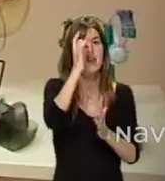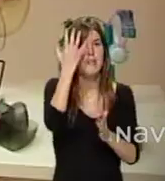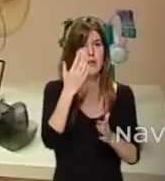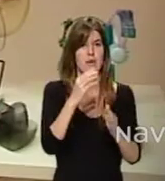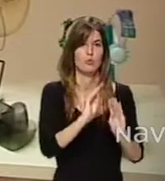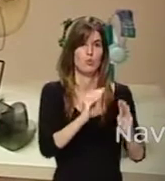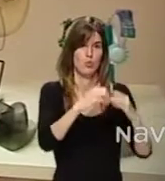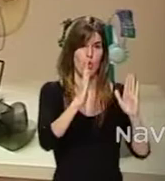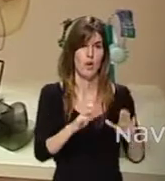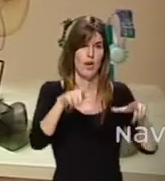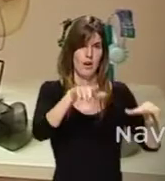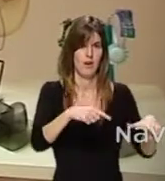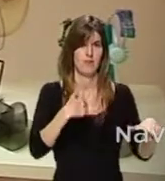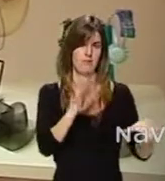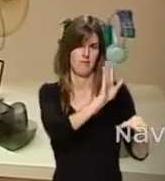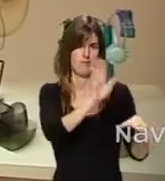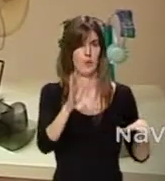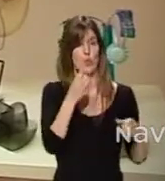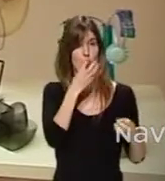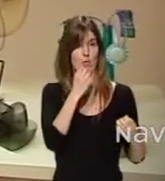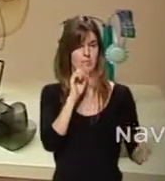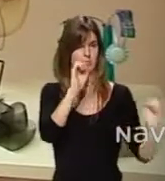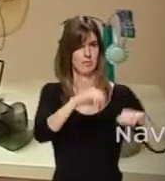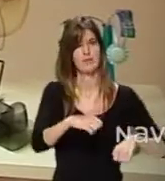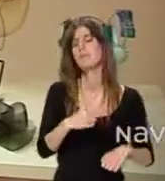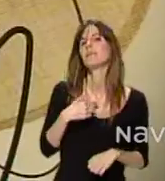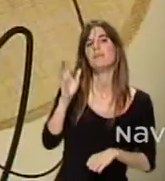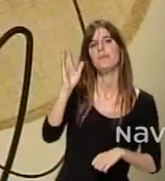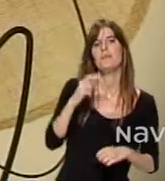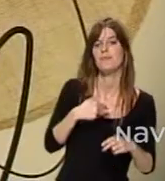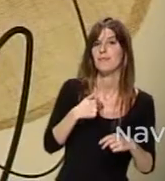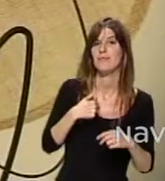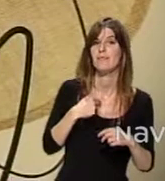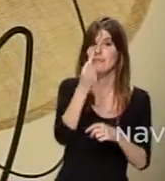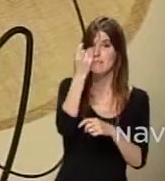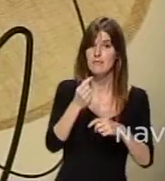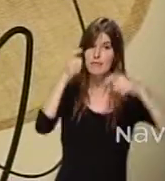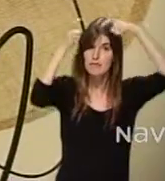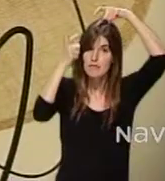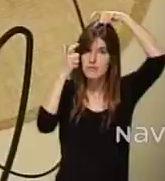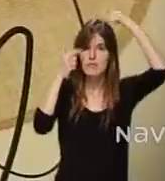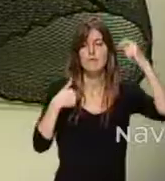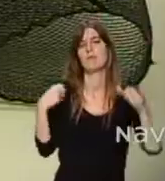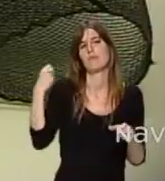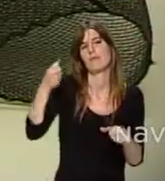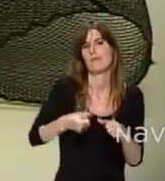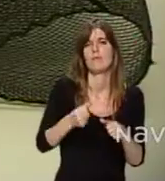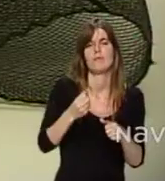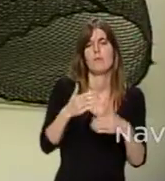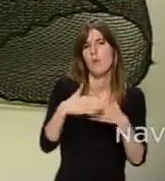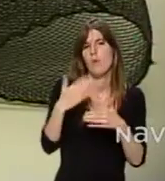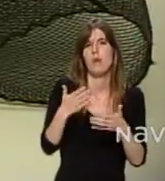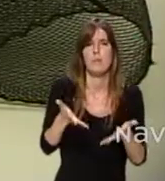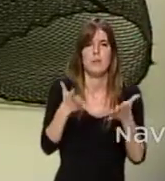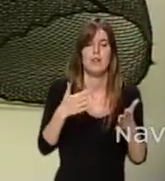buena. Soy Violeta, diseñadora de tocados y complementos de la marca Misureta. Siempre me ha gustado mucho el mundo de la moda y empecé con esto